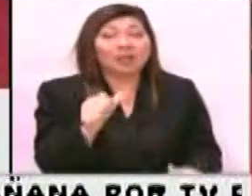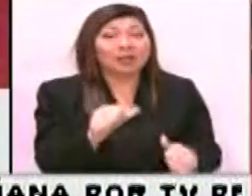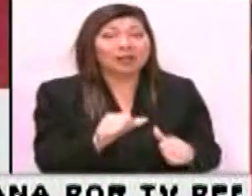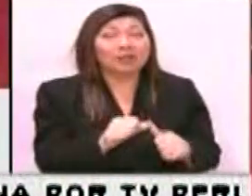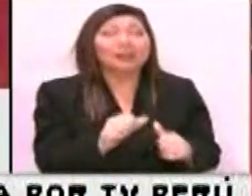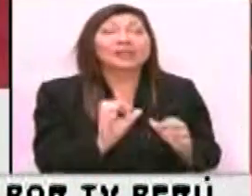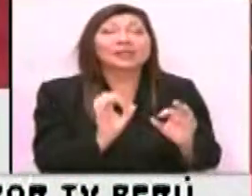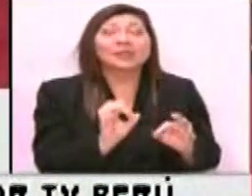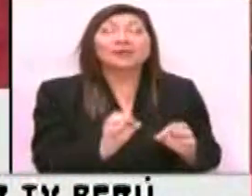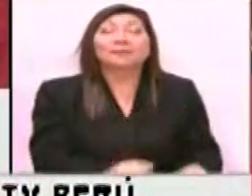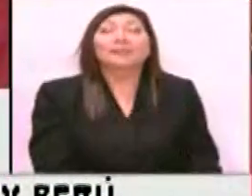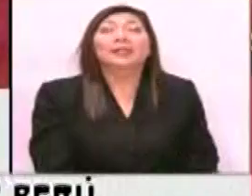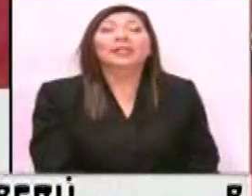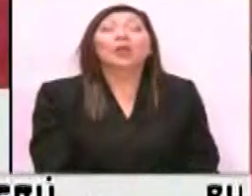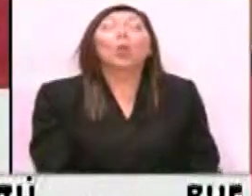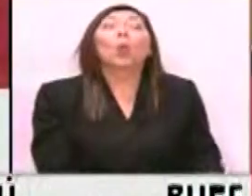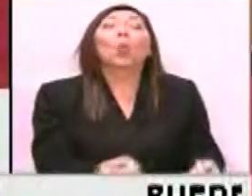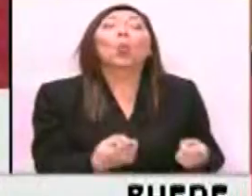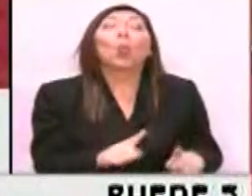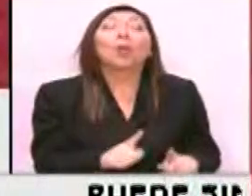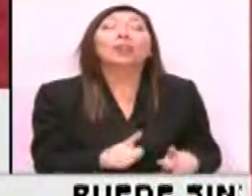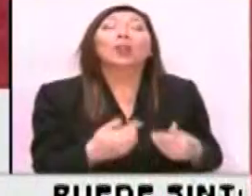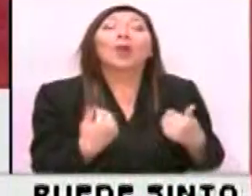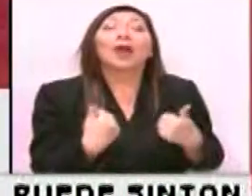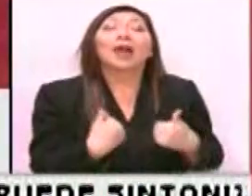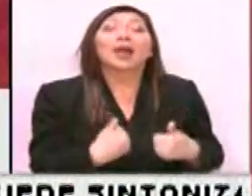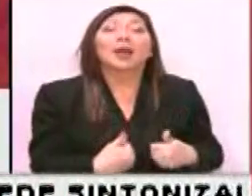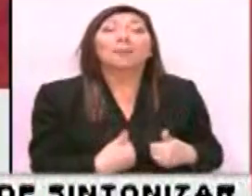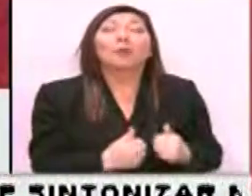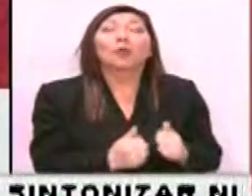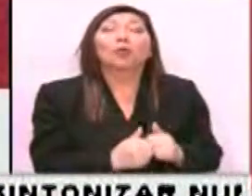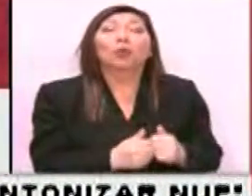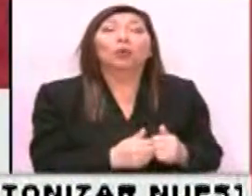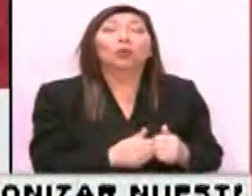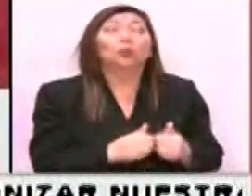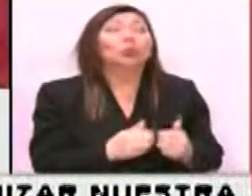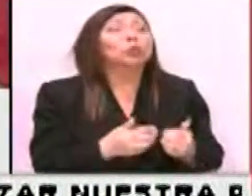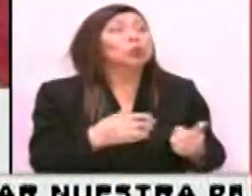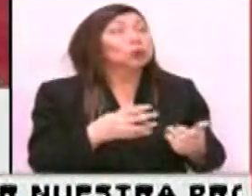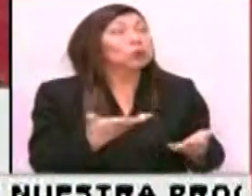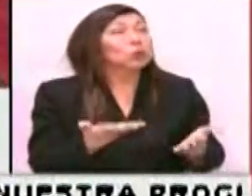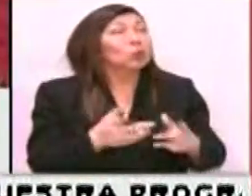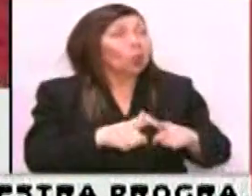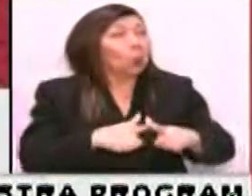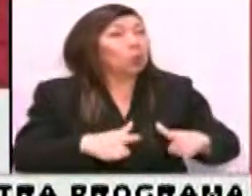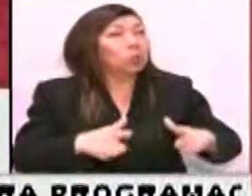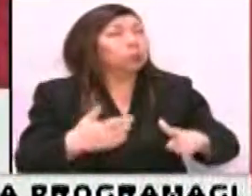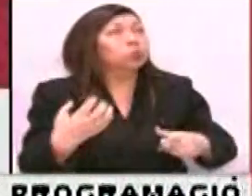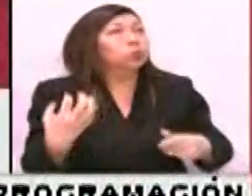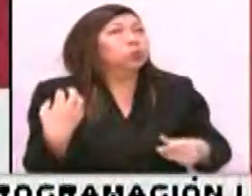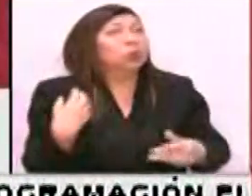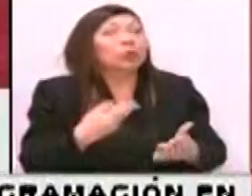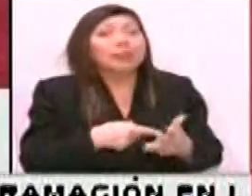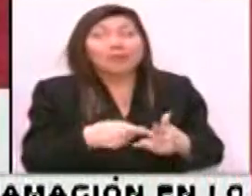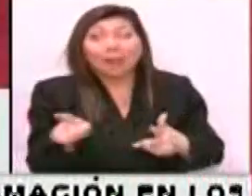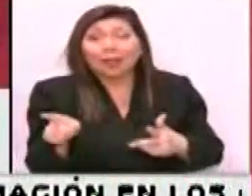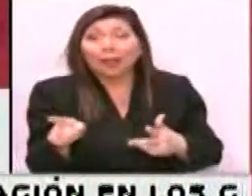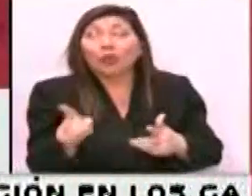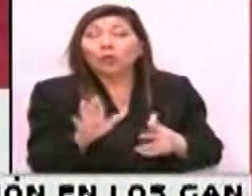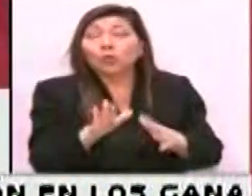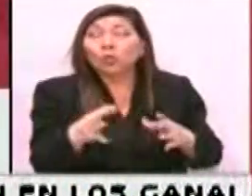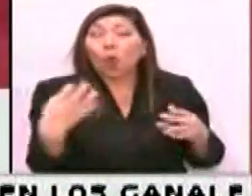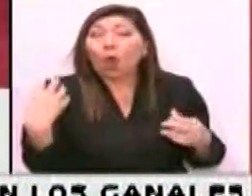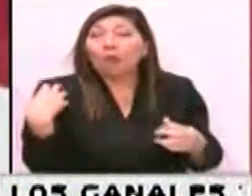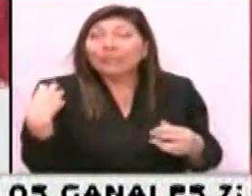y lo recordarán bien. ¿Cuántos abogados con estudios importantes salieron de su despacho y